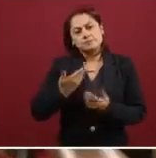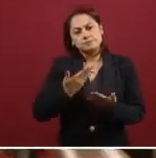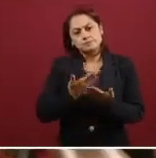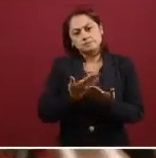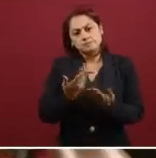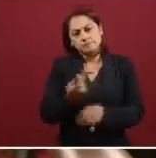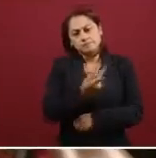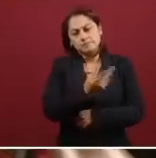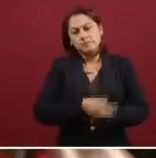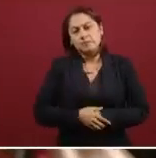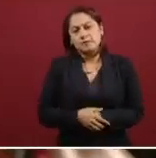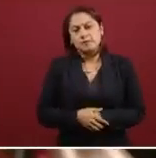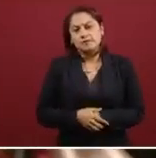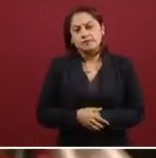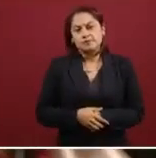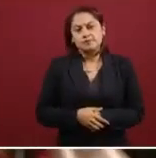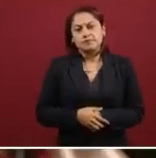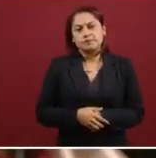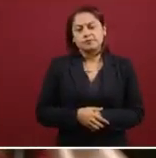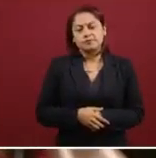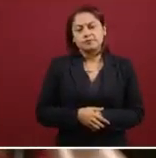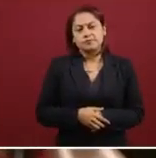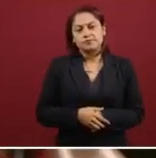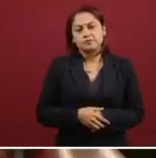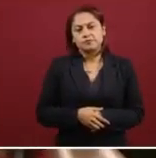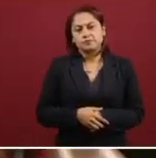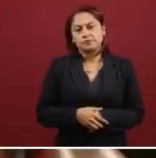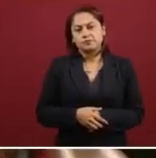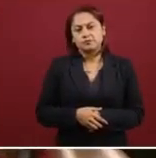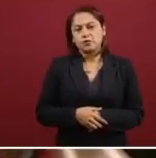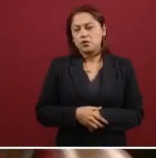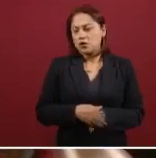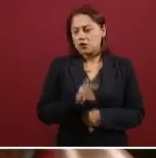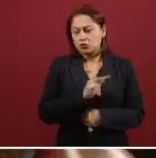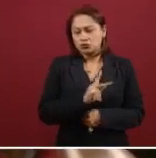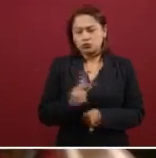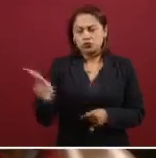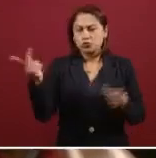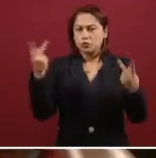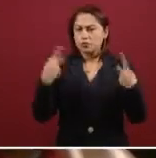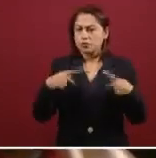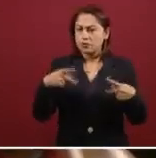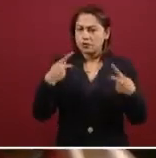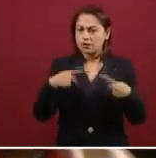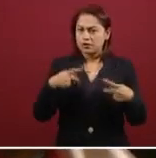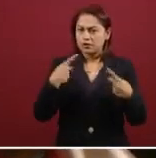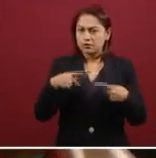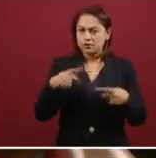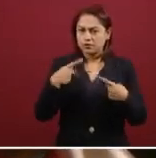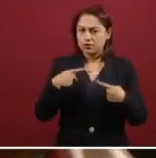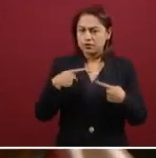A todos los ciudadanos, de manera voluntaria o involuntaria,